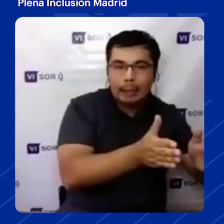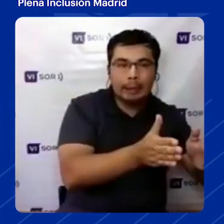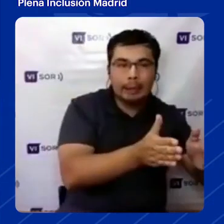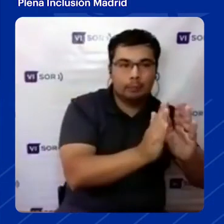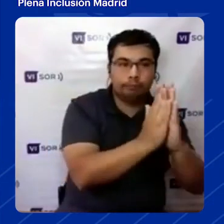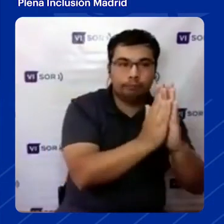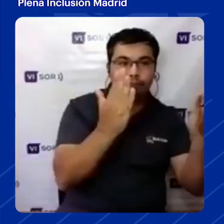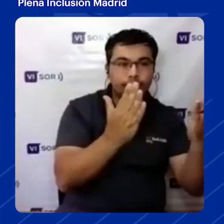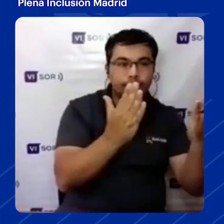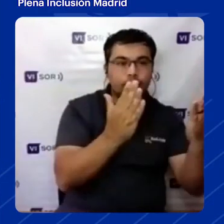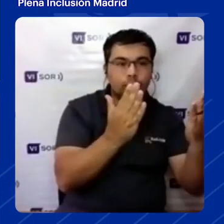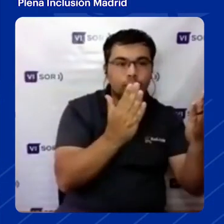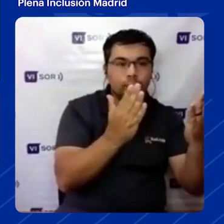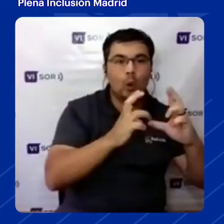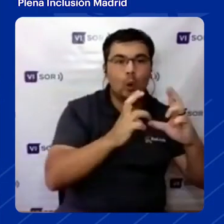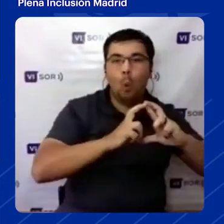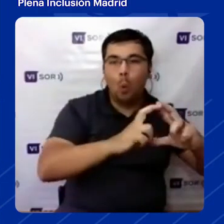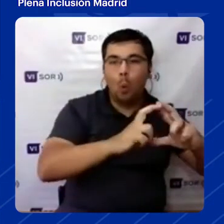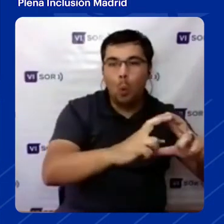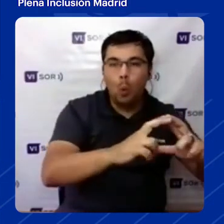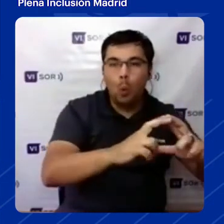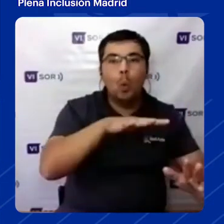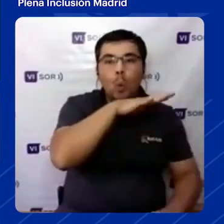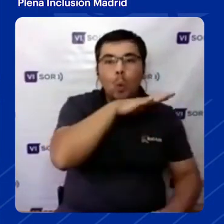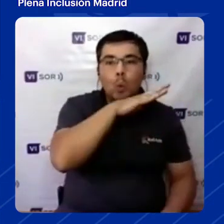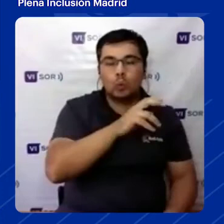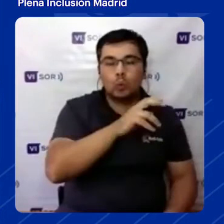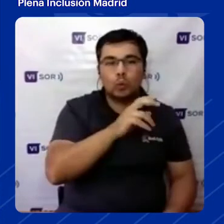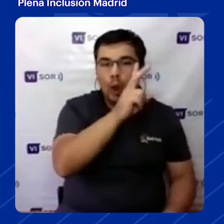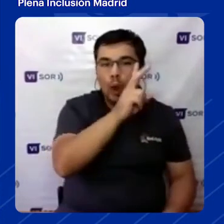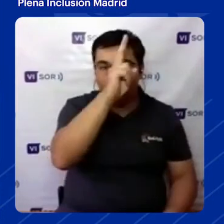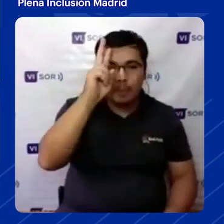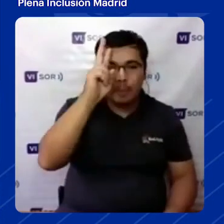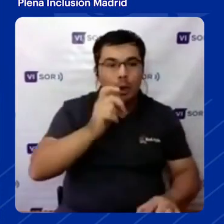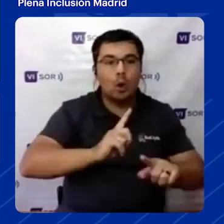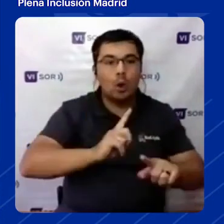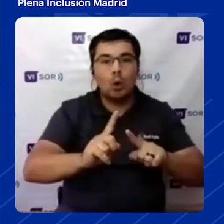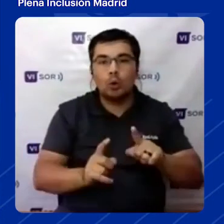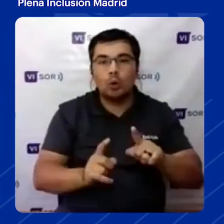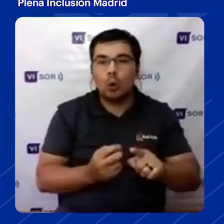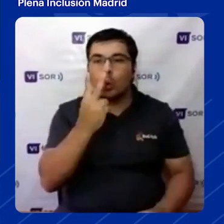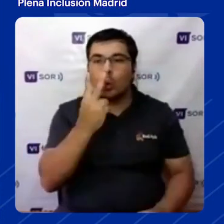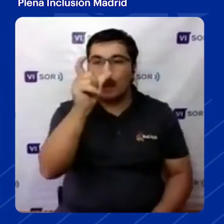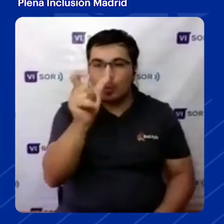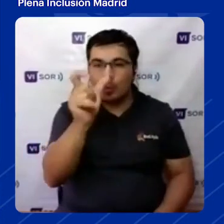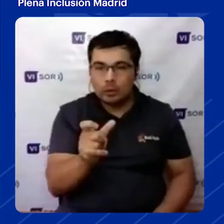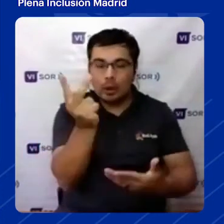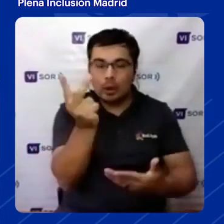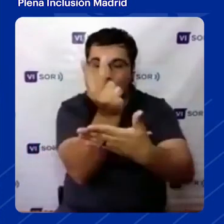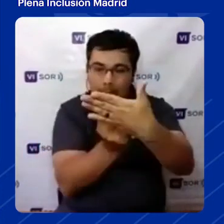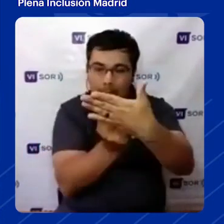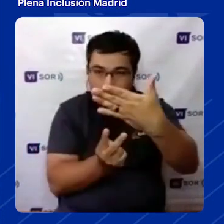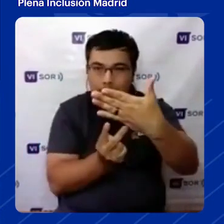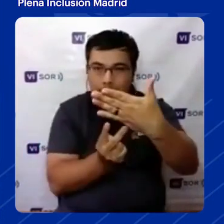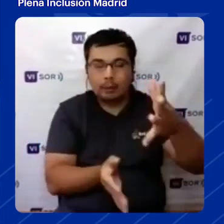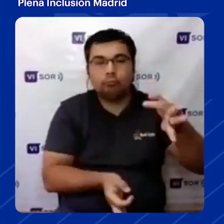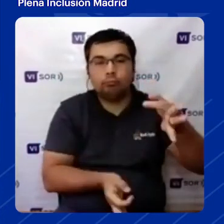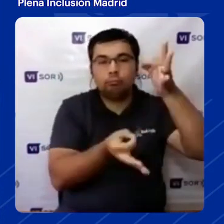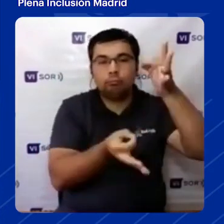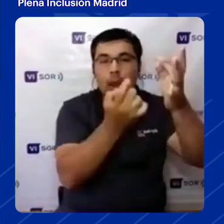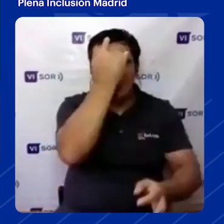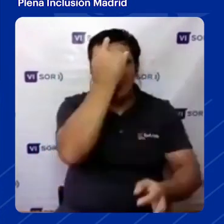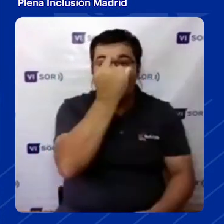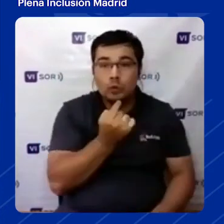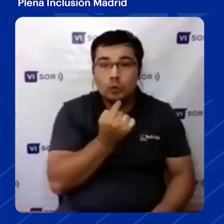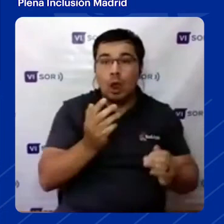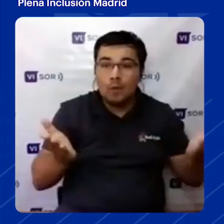Recientemente uno de ellos para una exposición de una arquitecta con el fin de que ese museo pues, fomente visitas de personas que